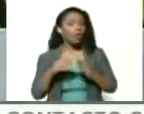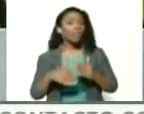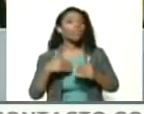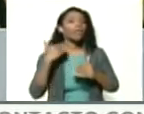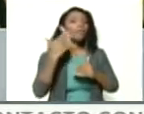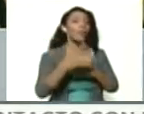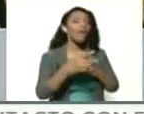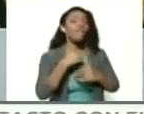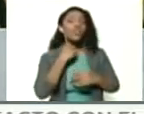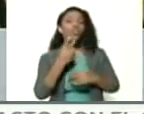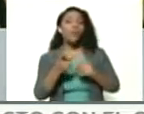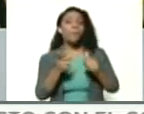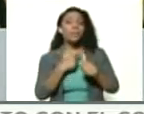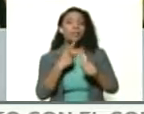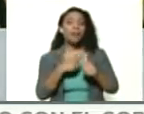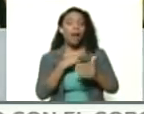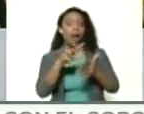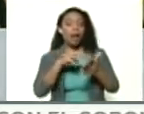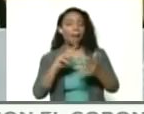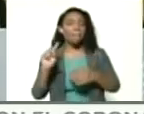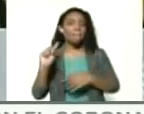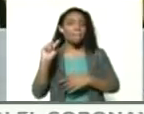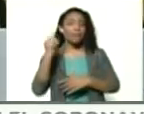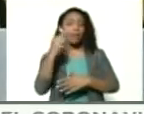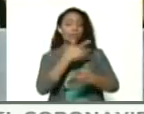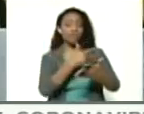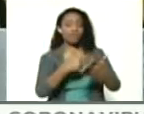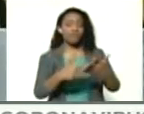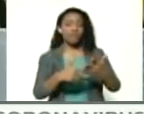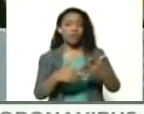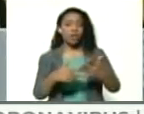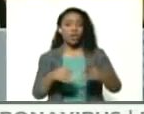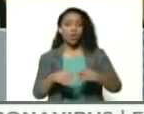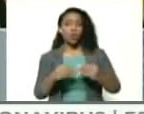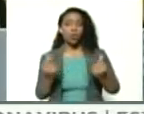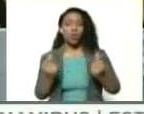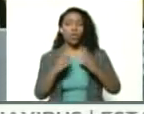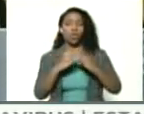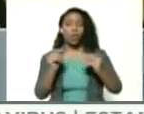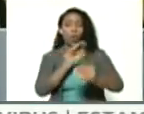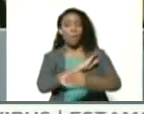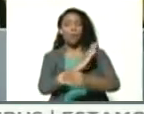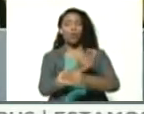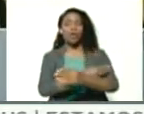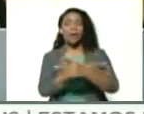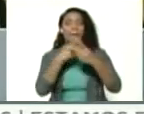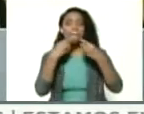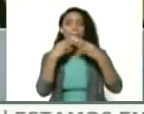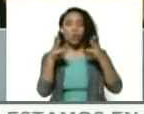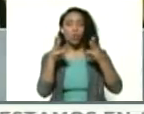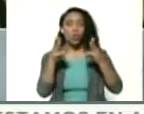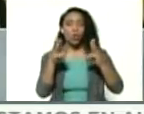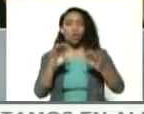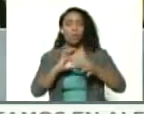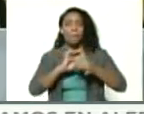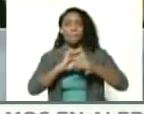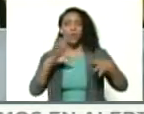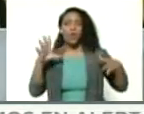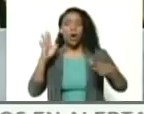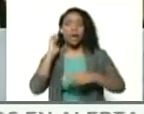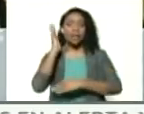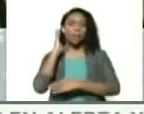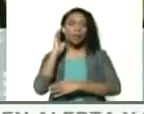vocero principal a leer su primer decreto donde disolvió todos los poderes públicos, disolvió la Asamblea